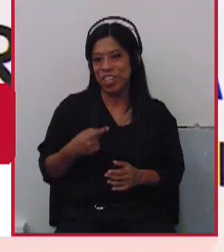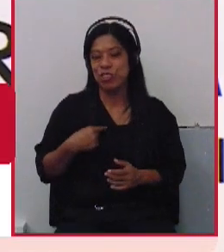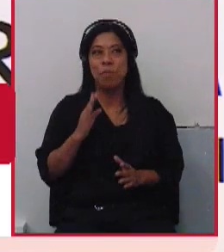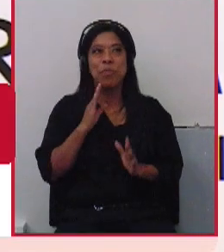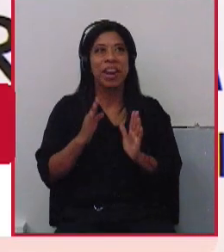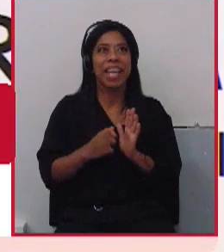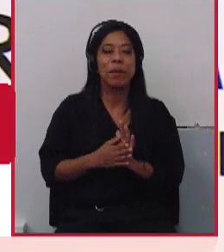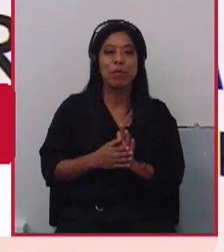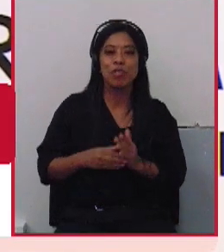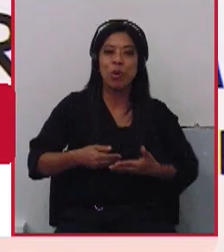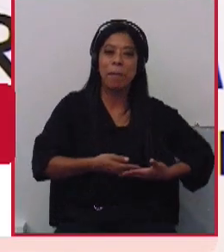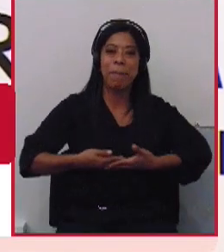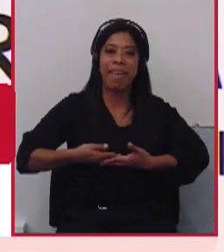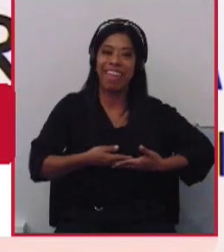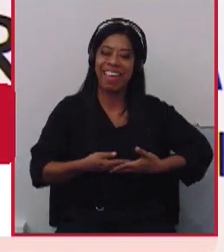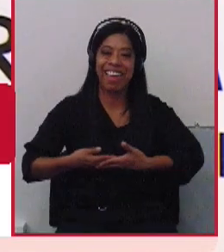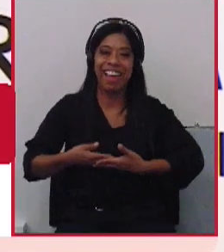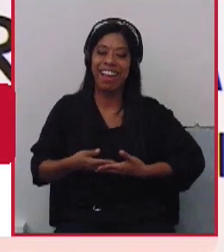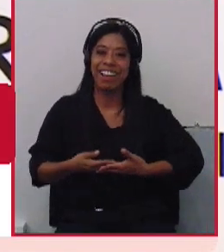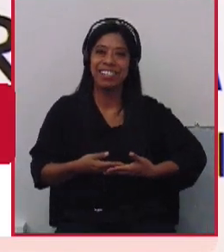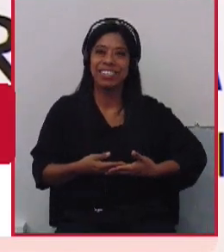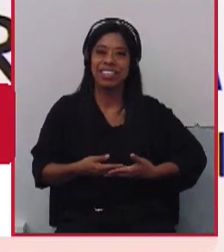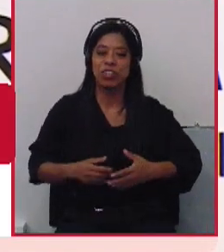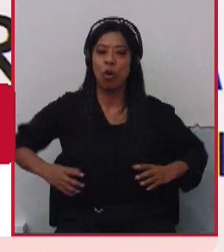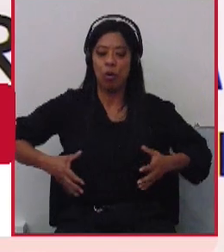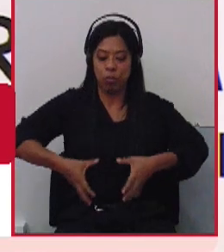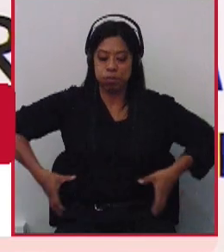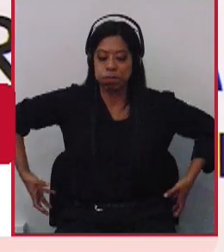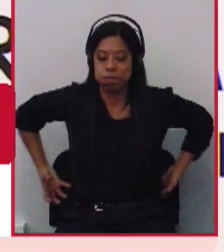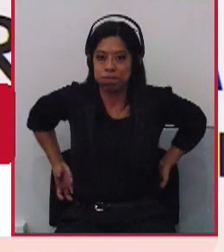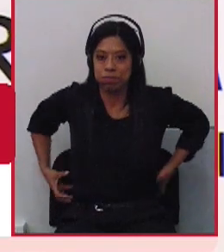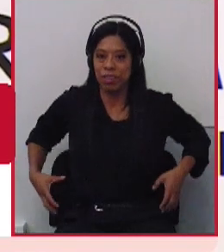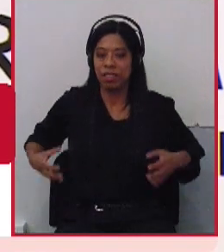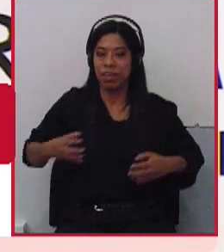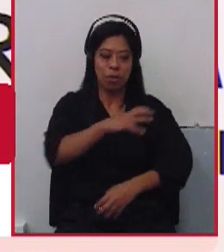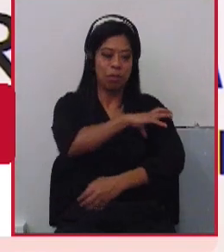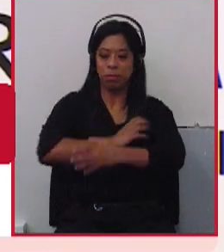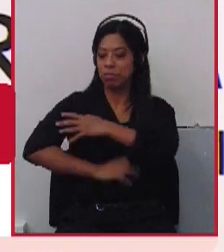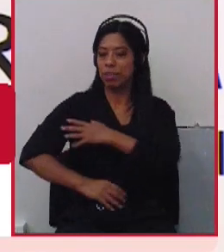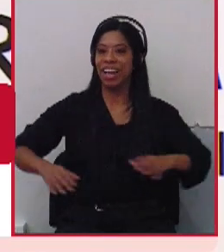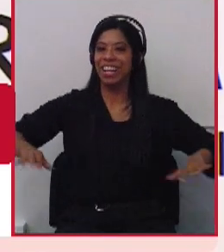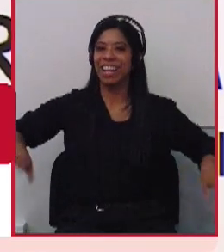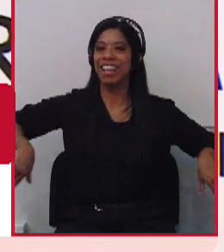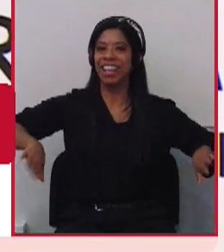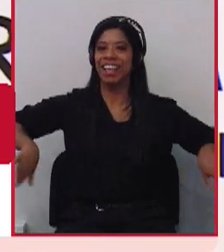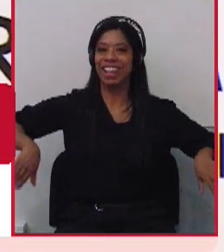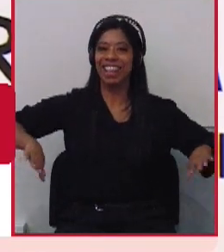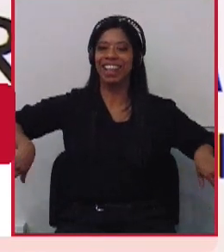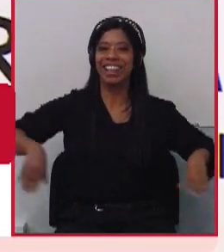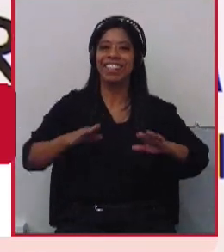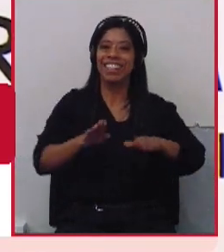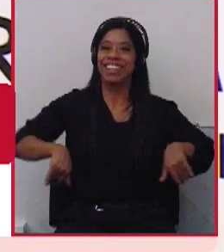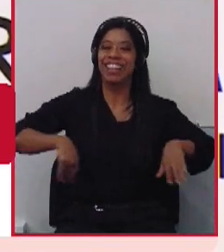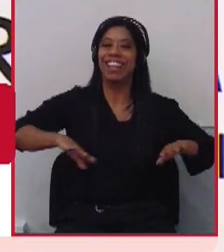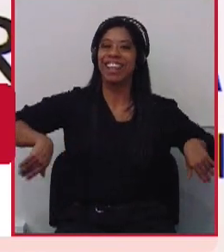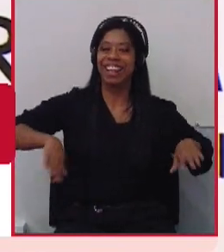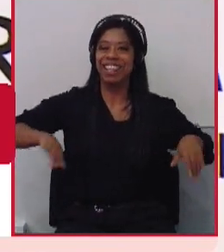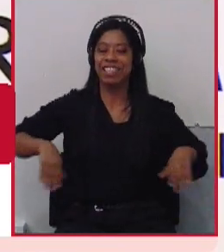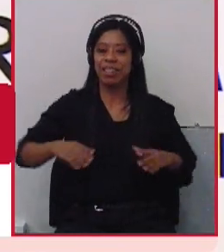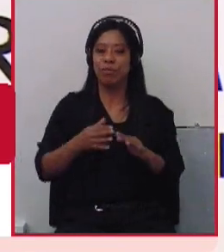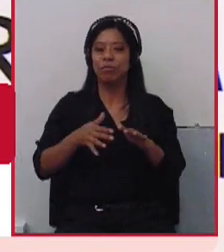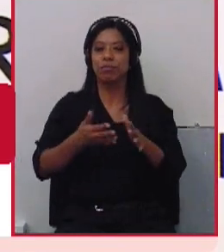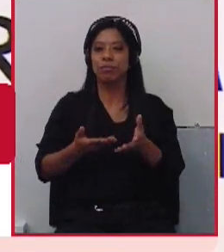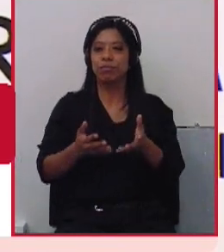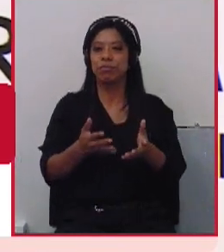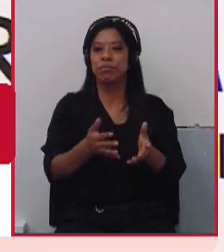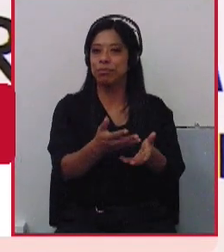fuera un bebito y me ponen varios flotadores y yo voy a flotar. Entonces, al flotar yo voy a pasar por ese lecho